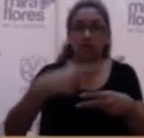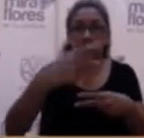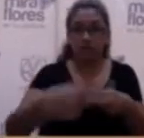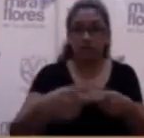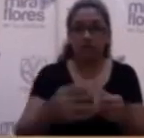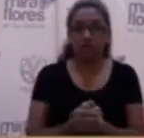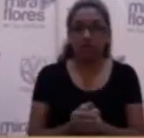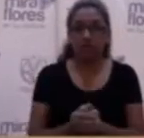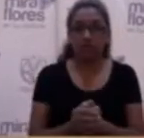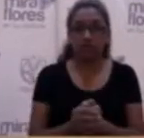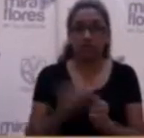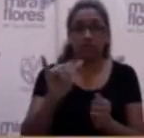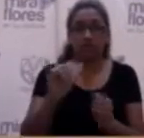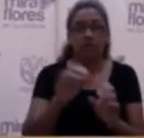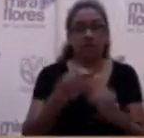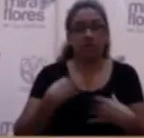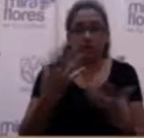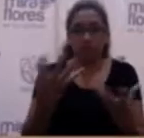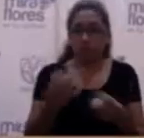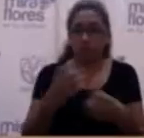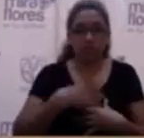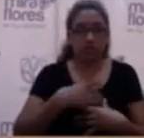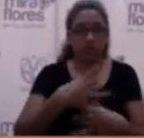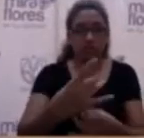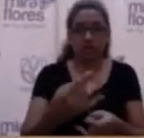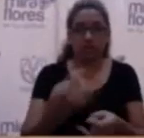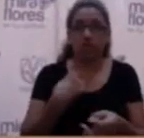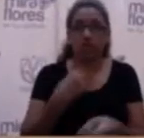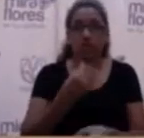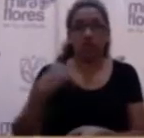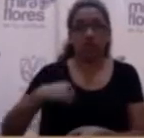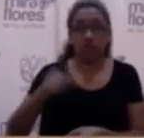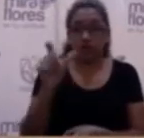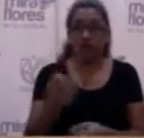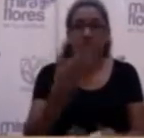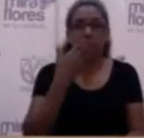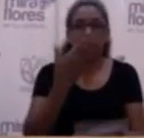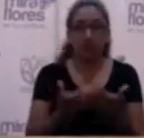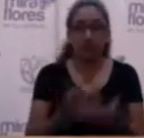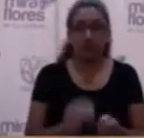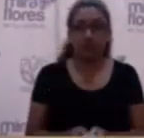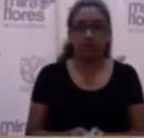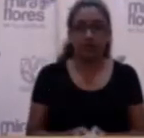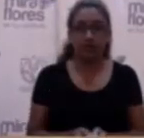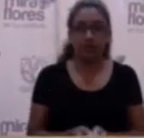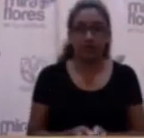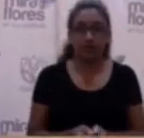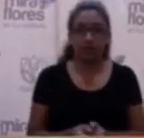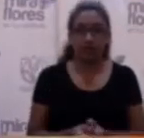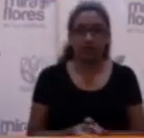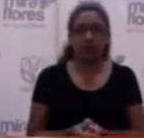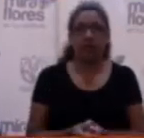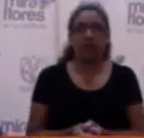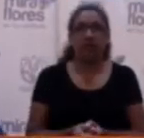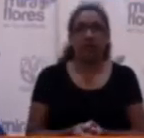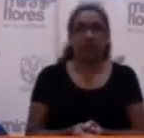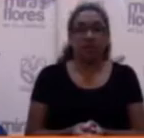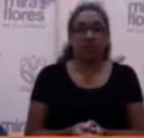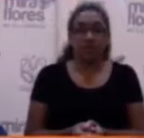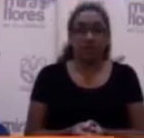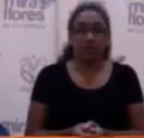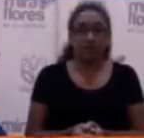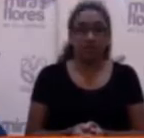¿no? Y tenemos mucho interés. Señor alcalde, eso es todo. Gracias. Muy bien, muchas gracias también.